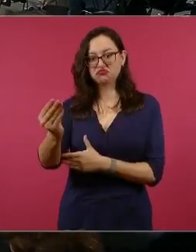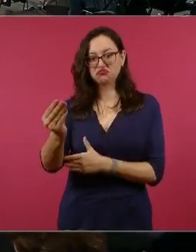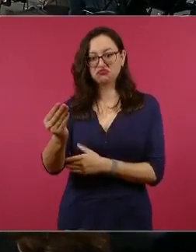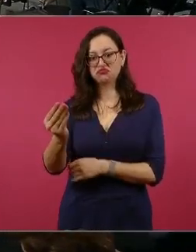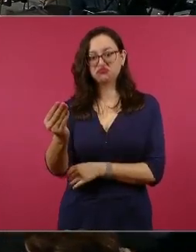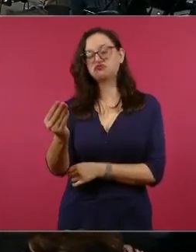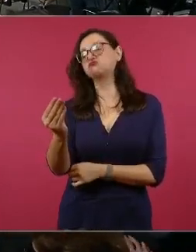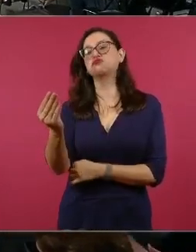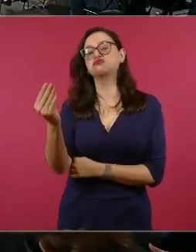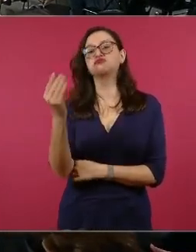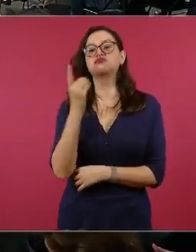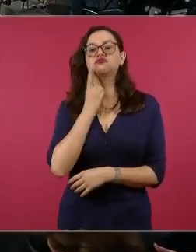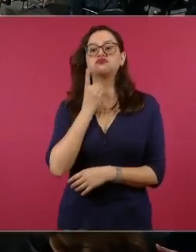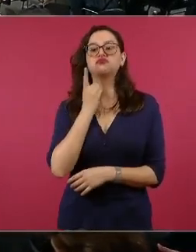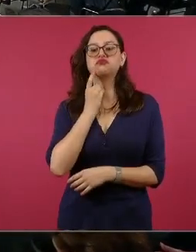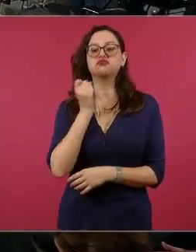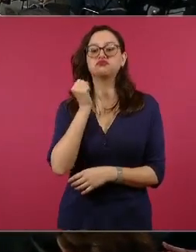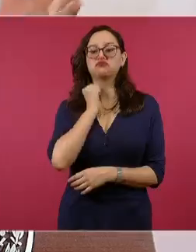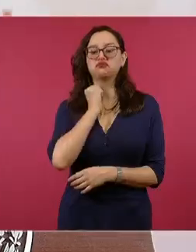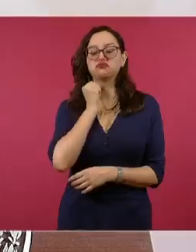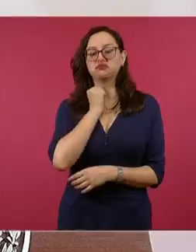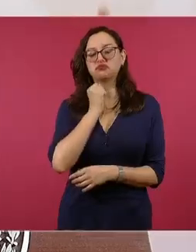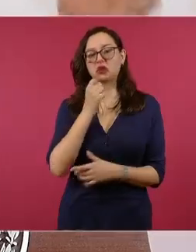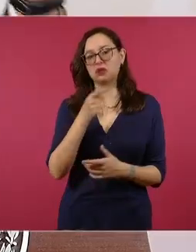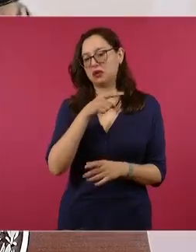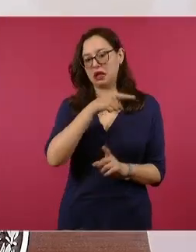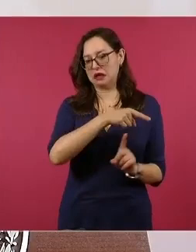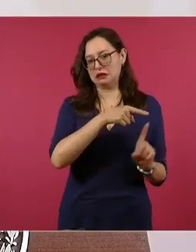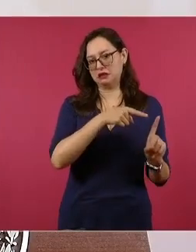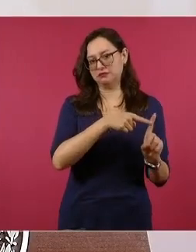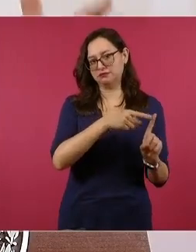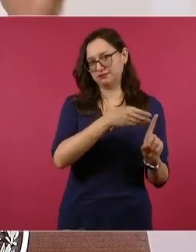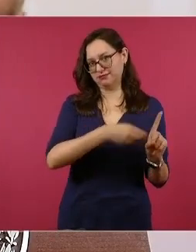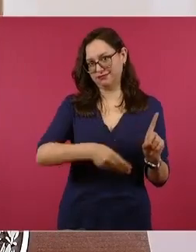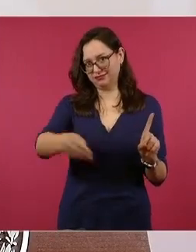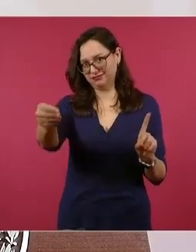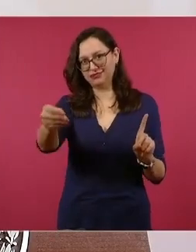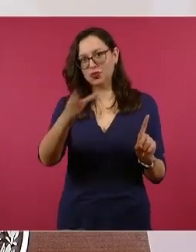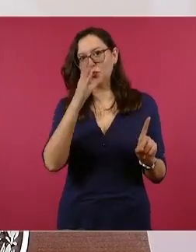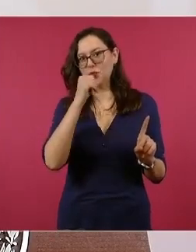de reforma. Bueno, nos va a tocar a nosotros, pero es